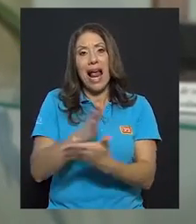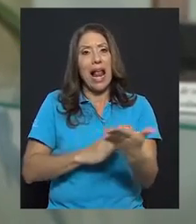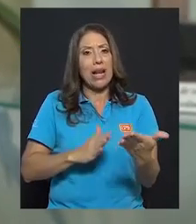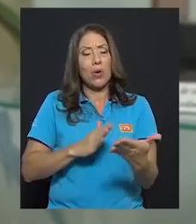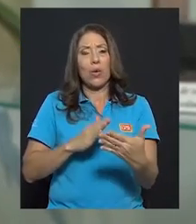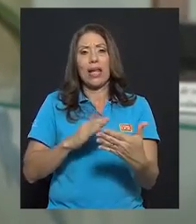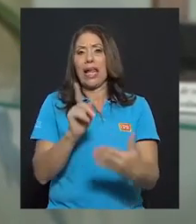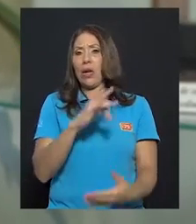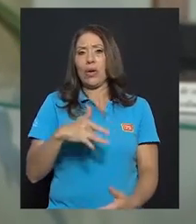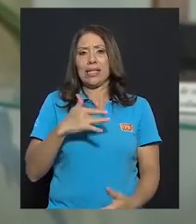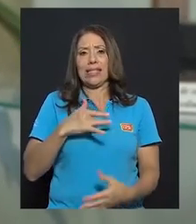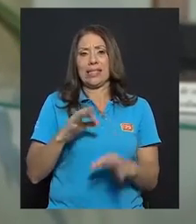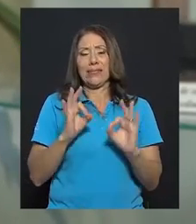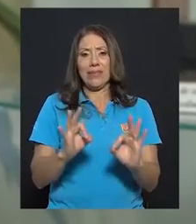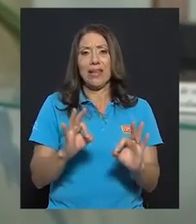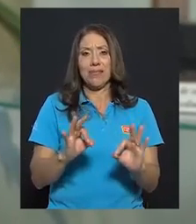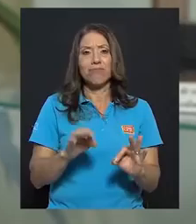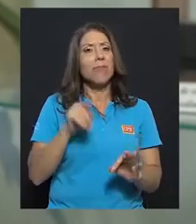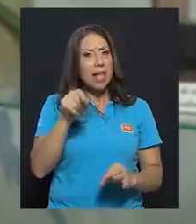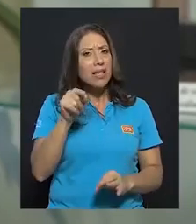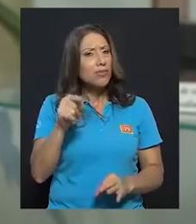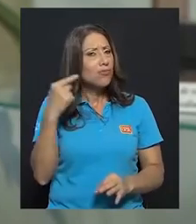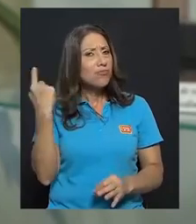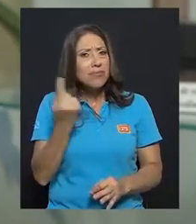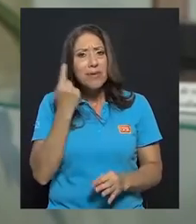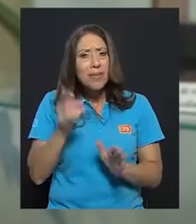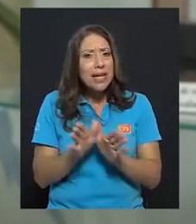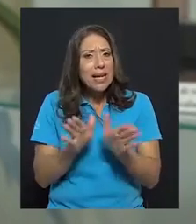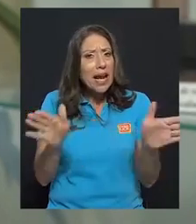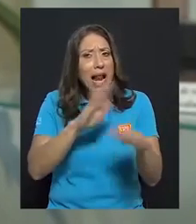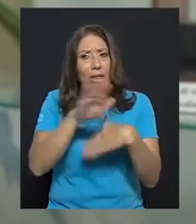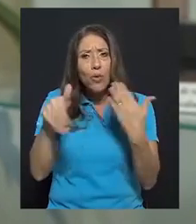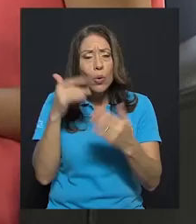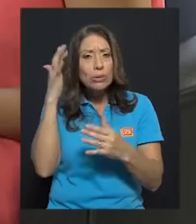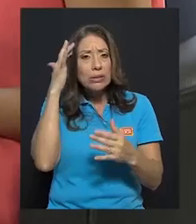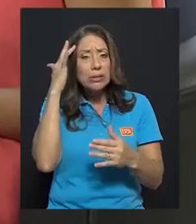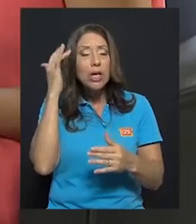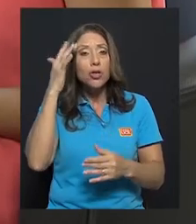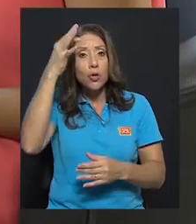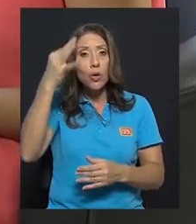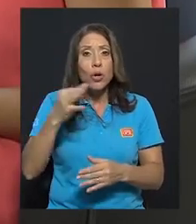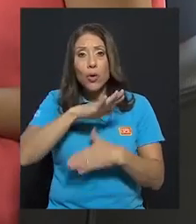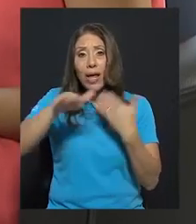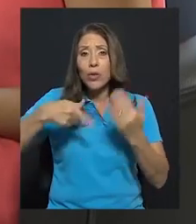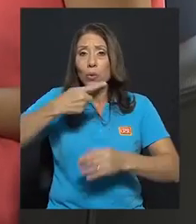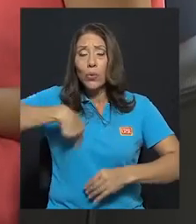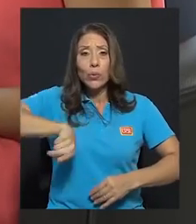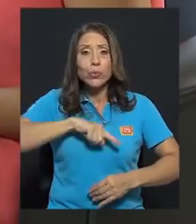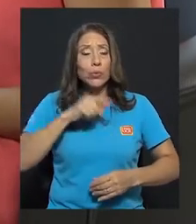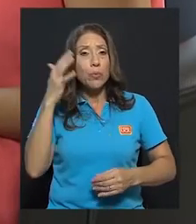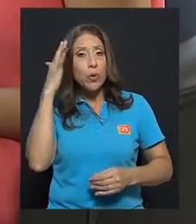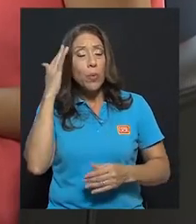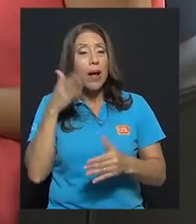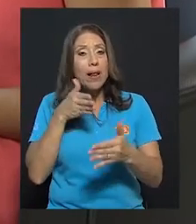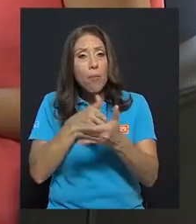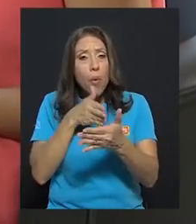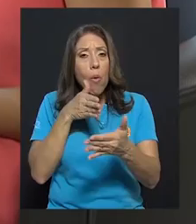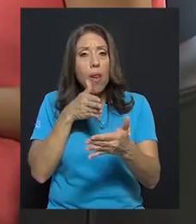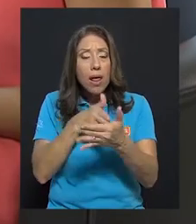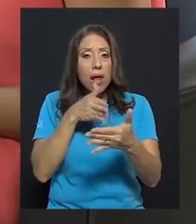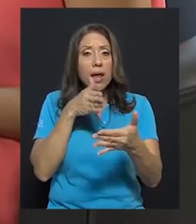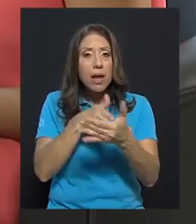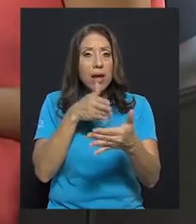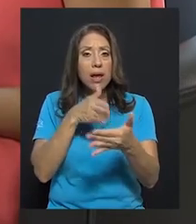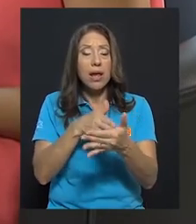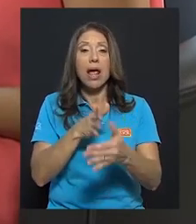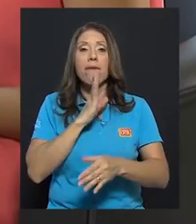bien. Yo creo que esta es una preocupación generalizada que tenemos. Igualmente, yo creo que a todos y a todas nos preocupa el bullying en general, ¿verdad? Y es